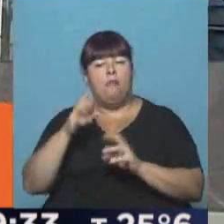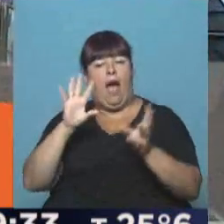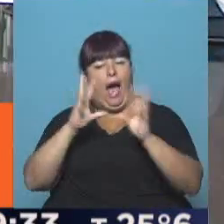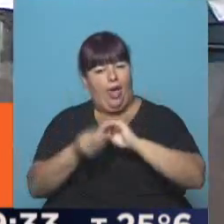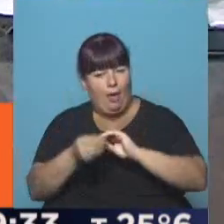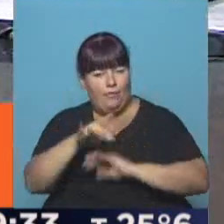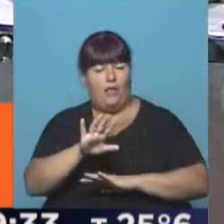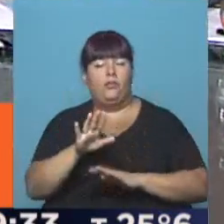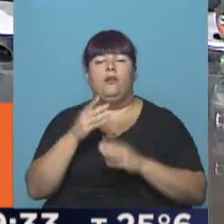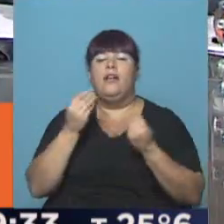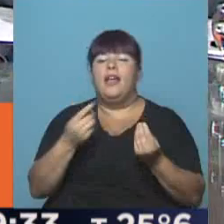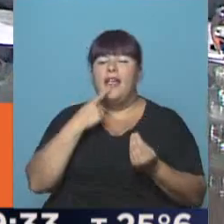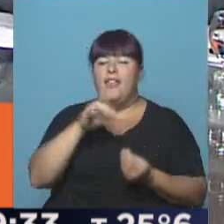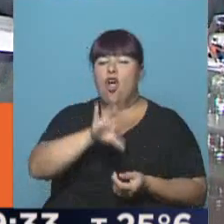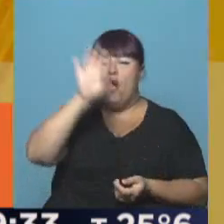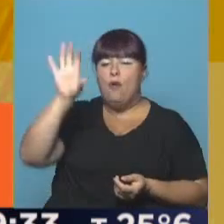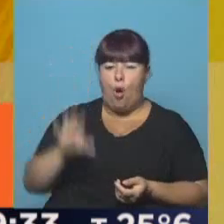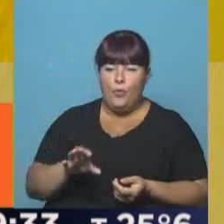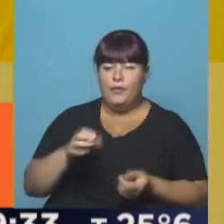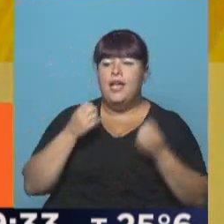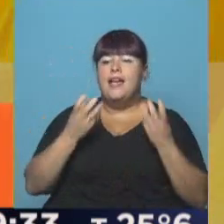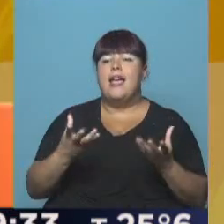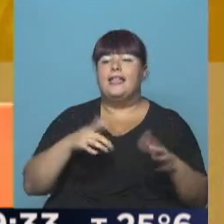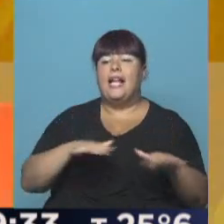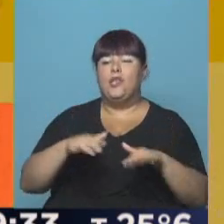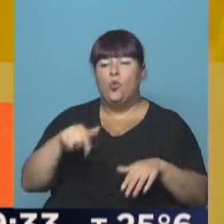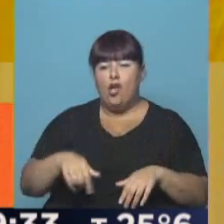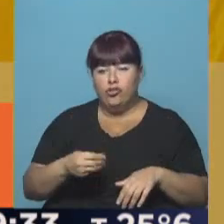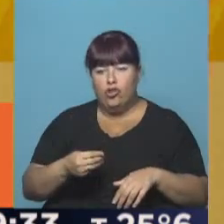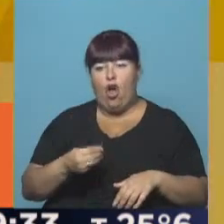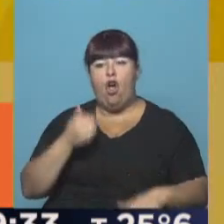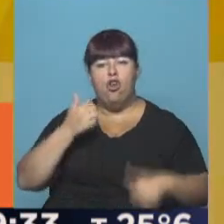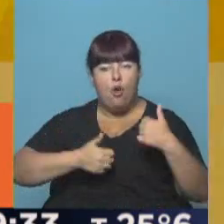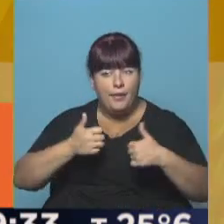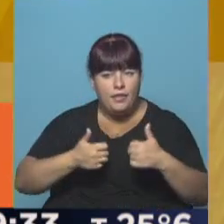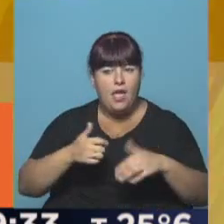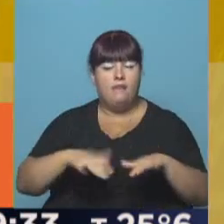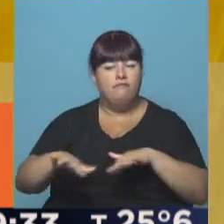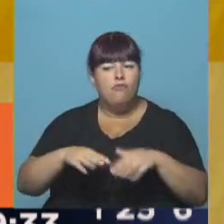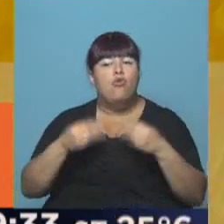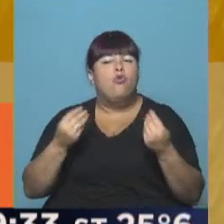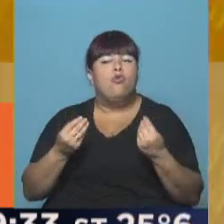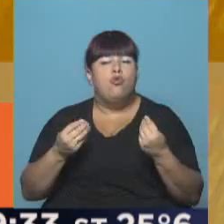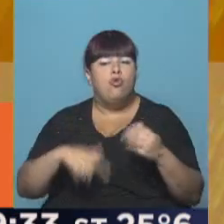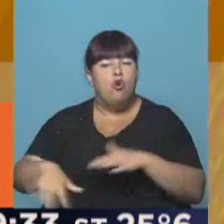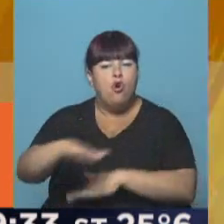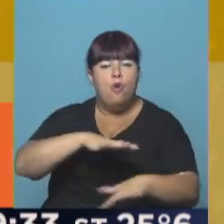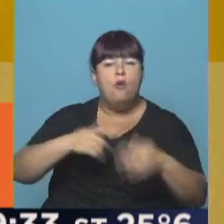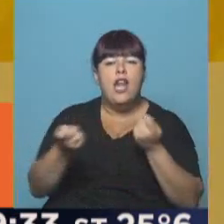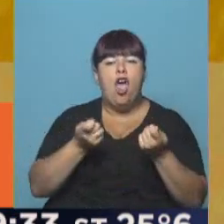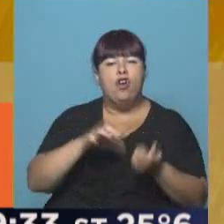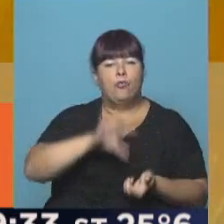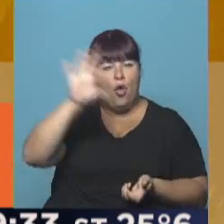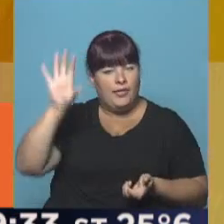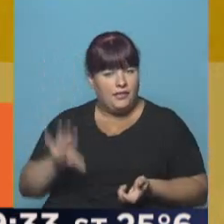eh qué dicen las provincias cómo está el escenario competitivo eh Cómo se estamos viendo el negocio en las provincias